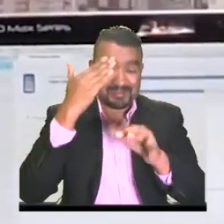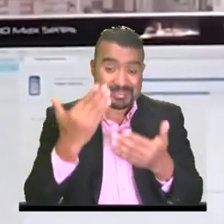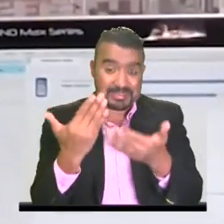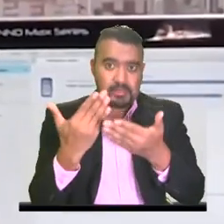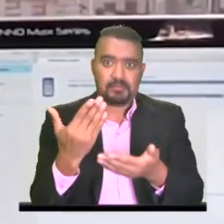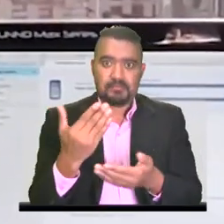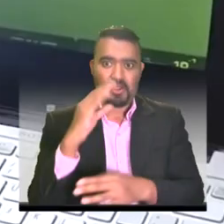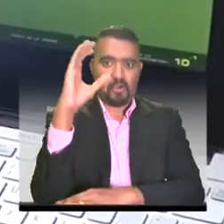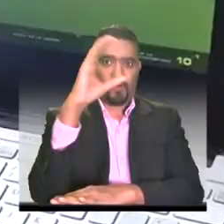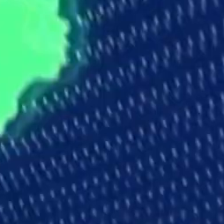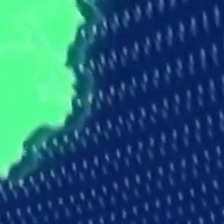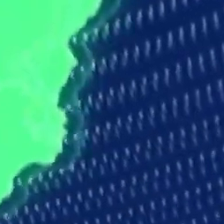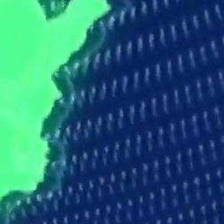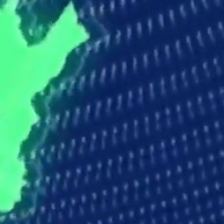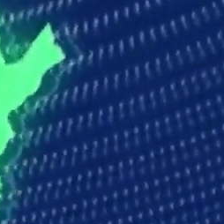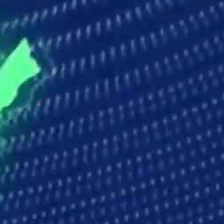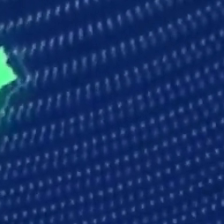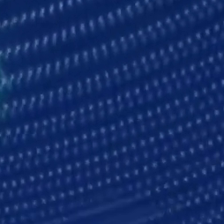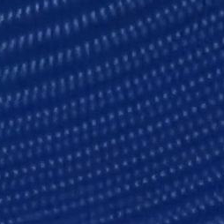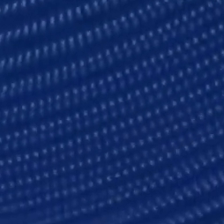y a sus exportaciones